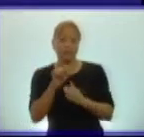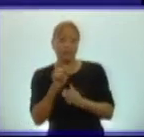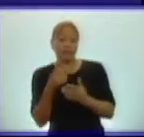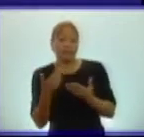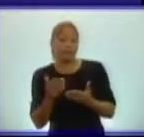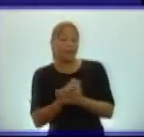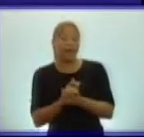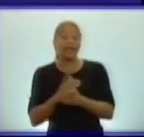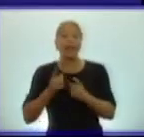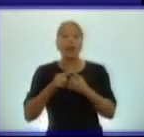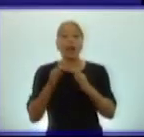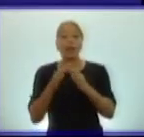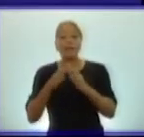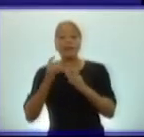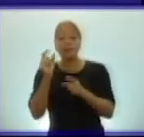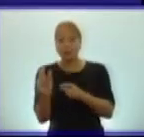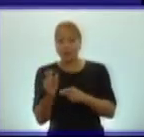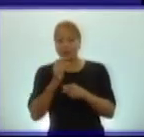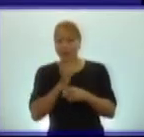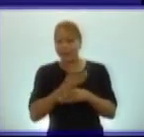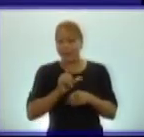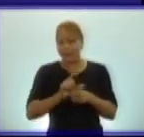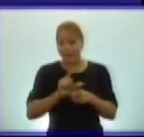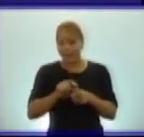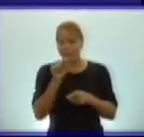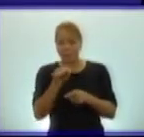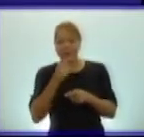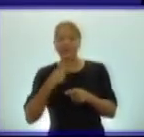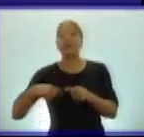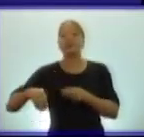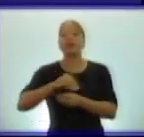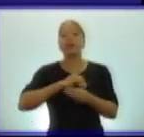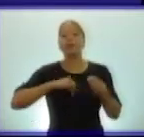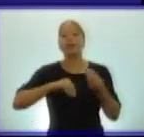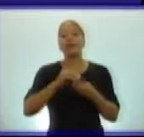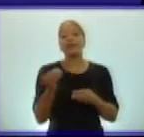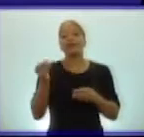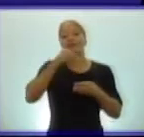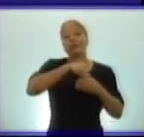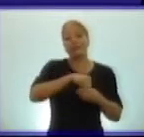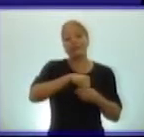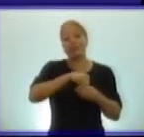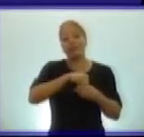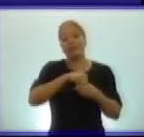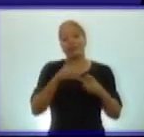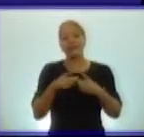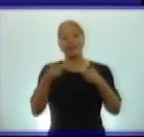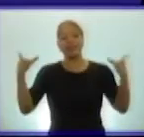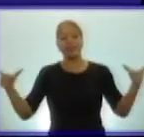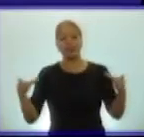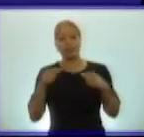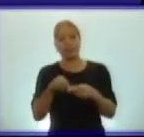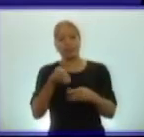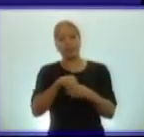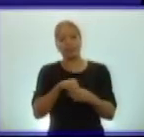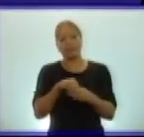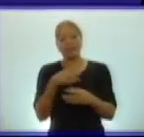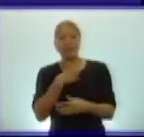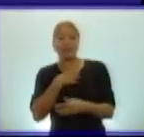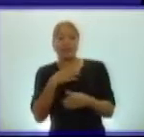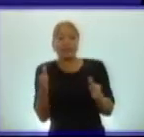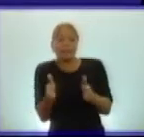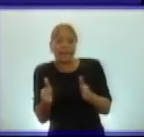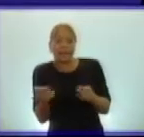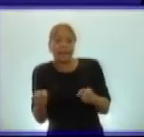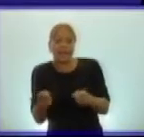estaban alrededor de todas esas extensiones de tierra, entonces se convertían parte de ese gran señorío y tenían pequeñas parcelas de